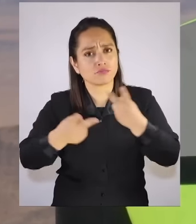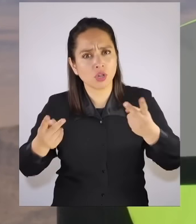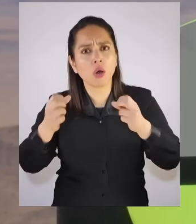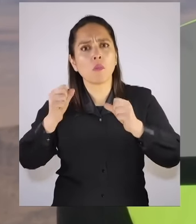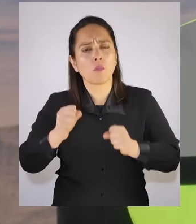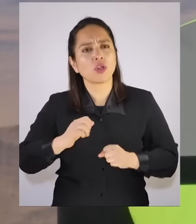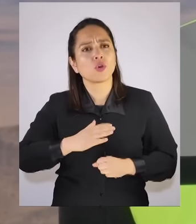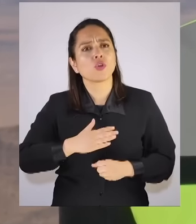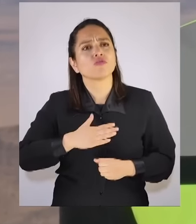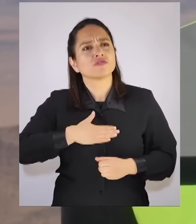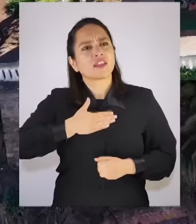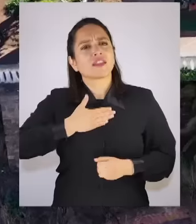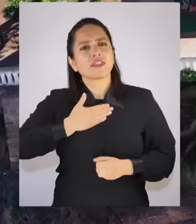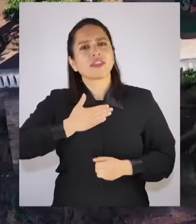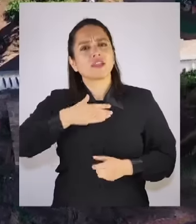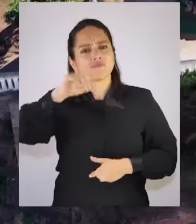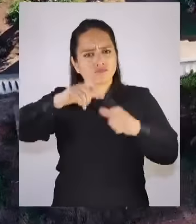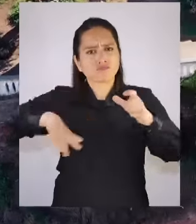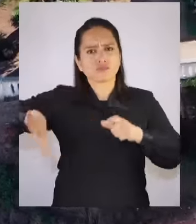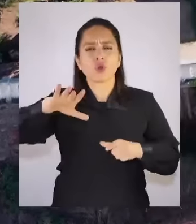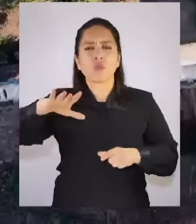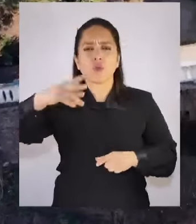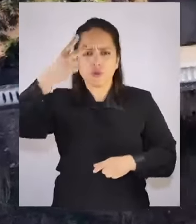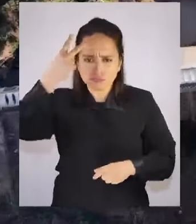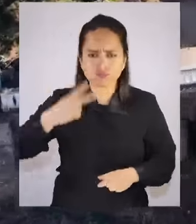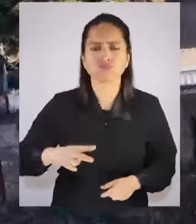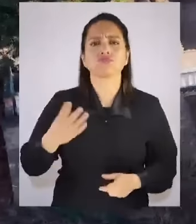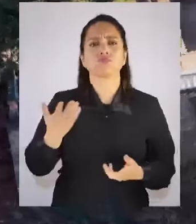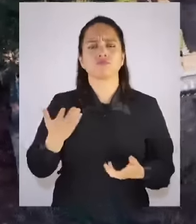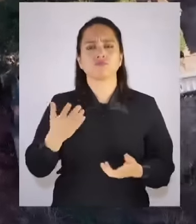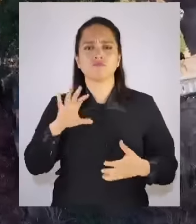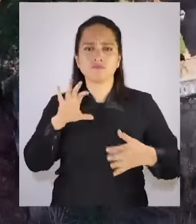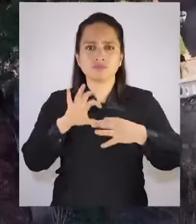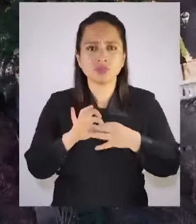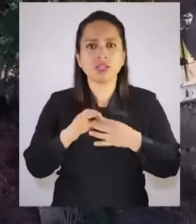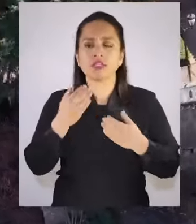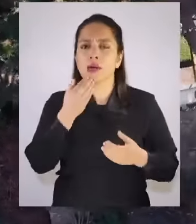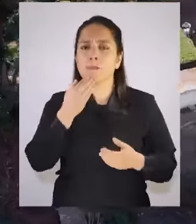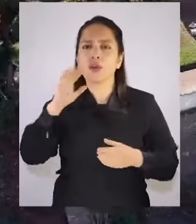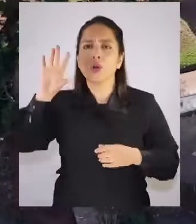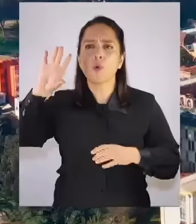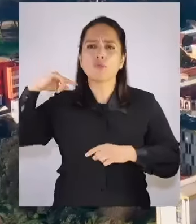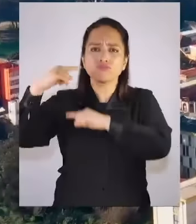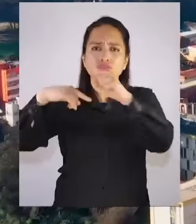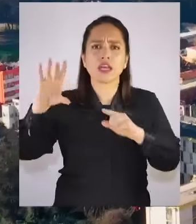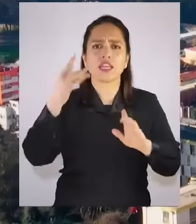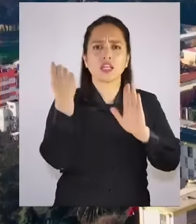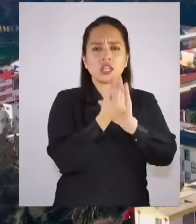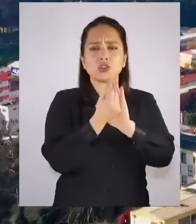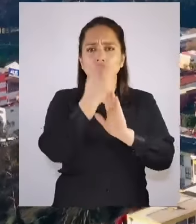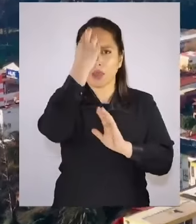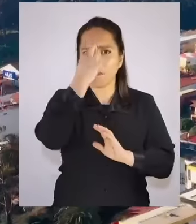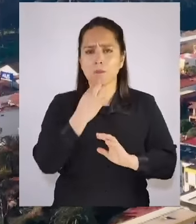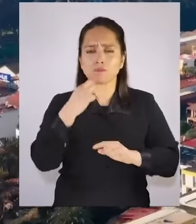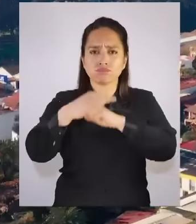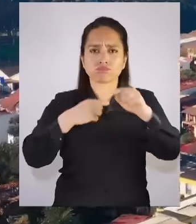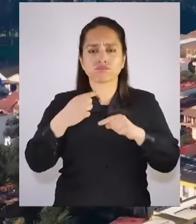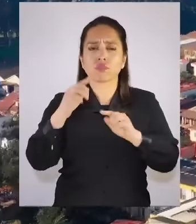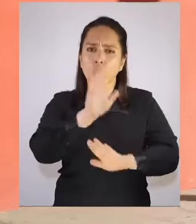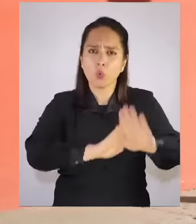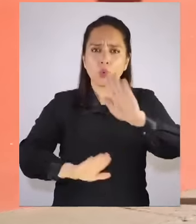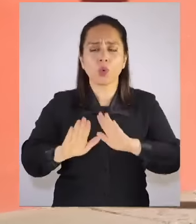de pertenencia con la ciudadanía y levantarlo como un hito de protección patrimonial en la ciudad. Qué bonito